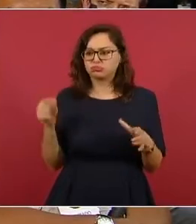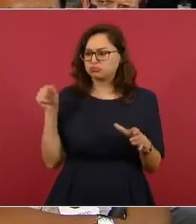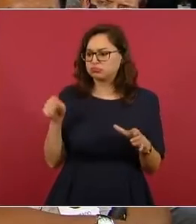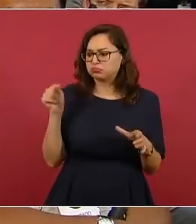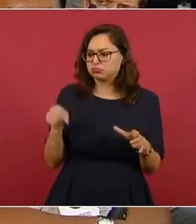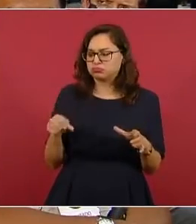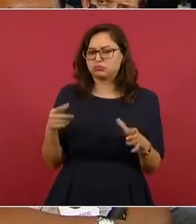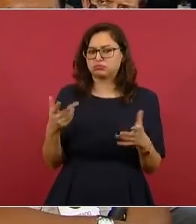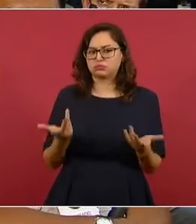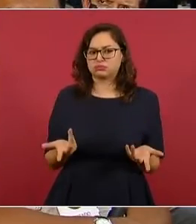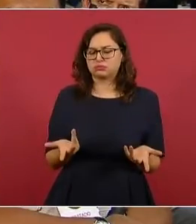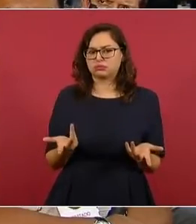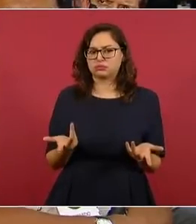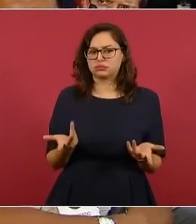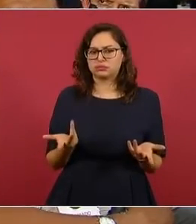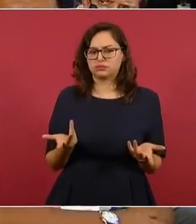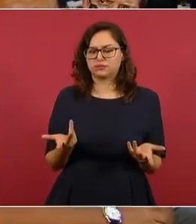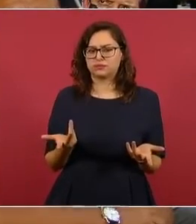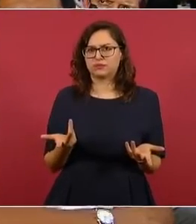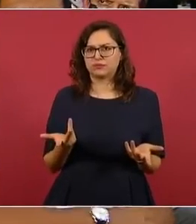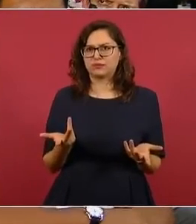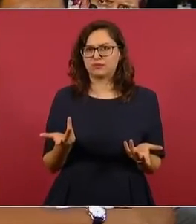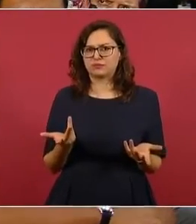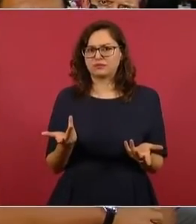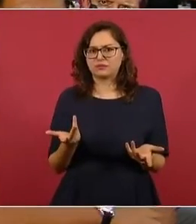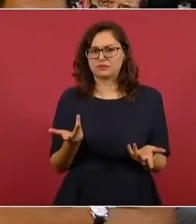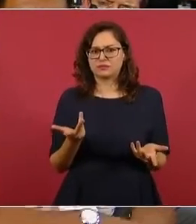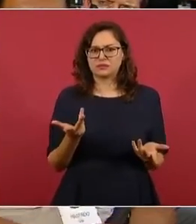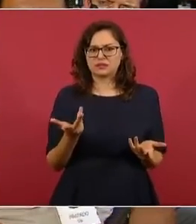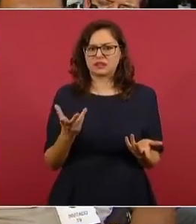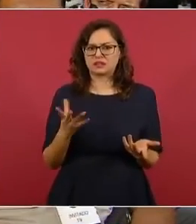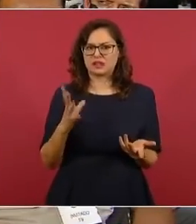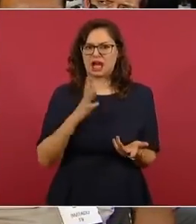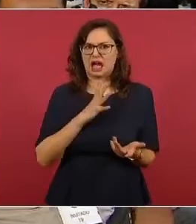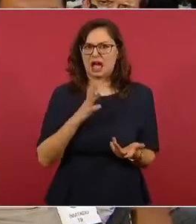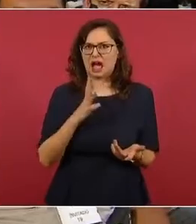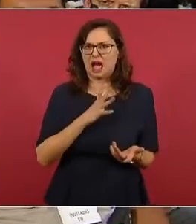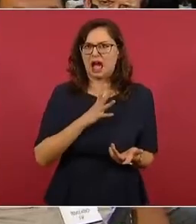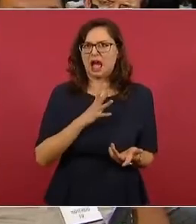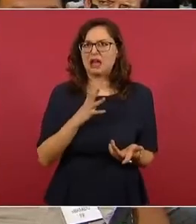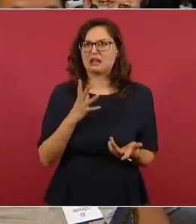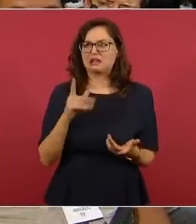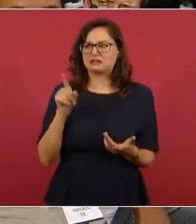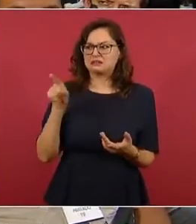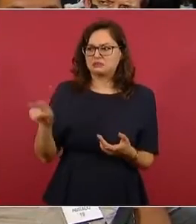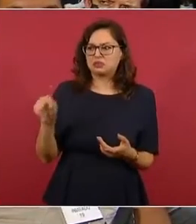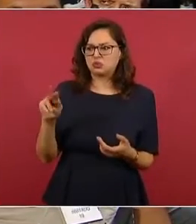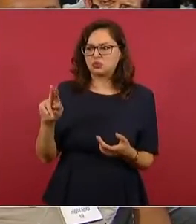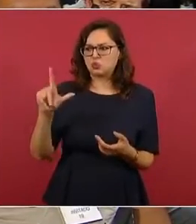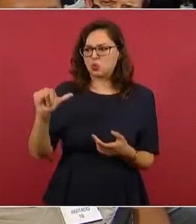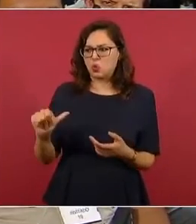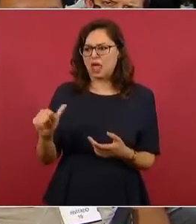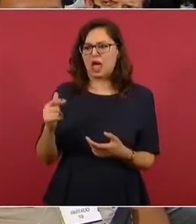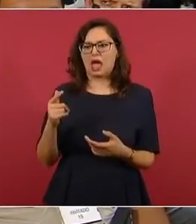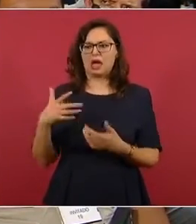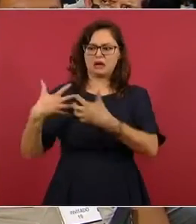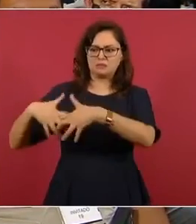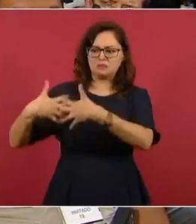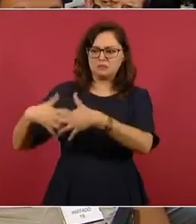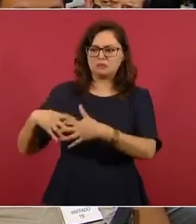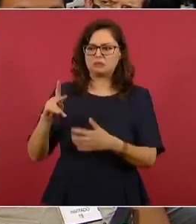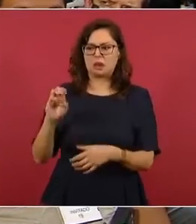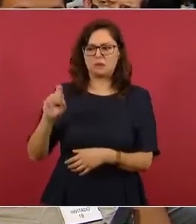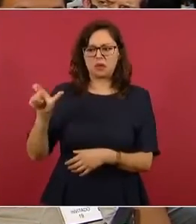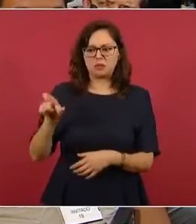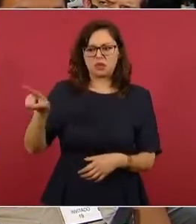va más allá. Están diciendo que hay mucha producción de combustóleo, que Pemex está